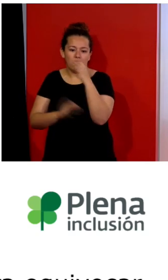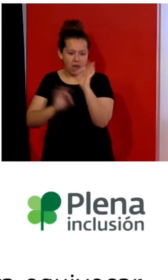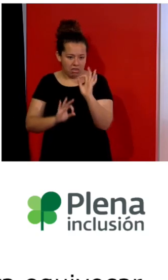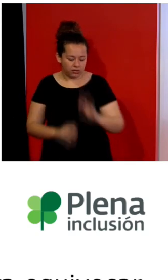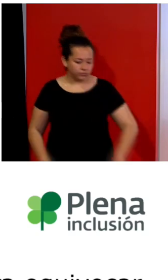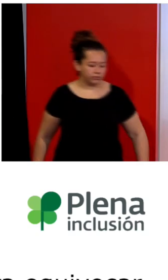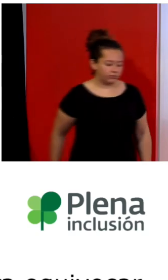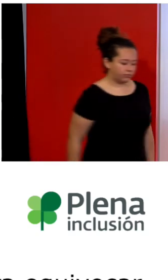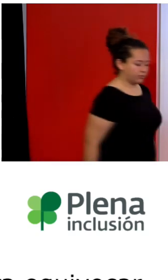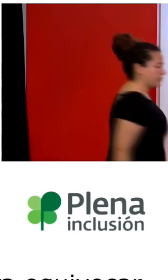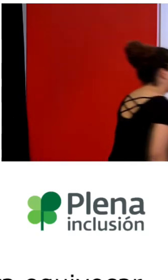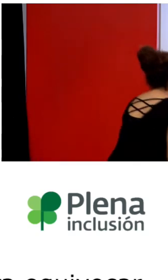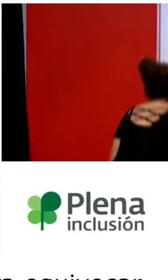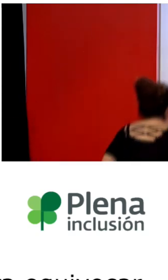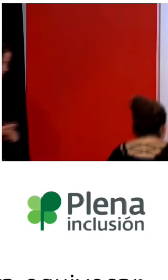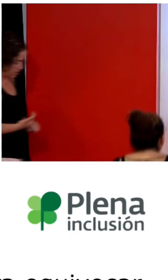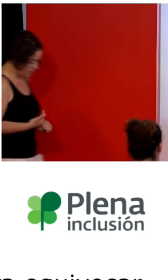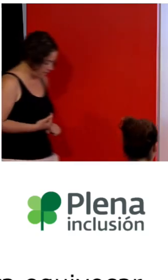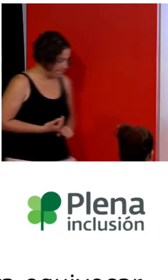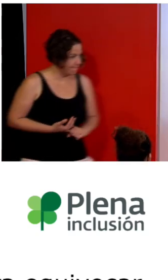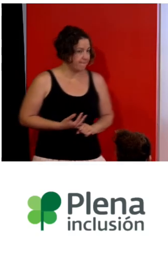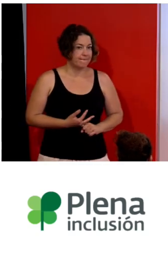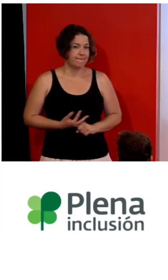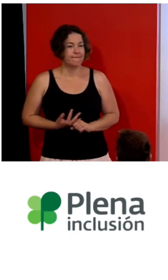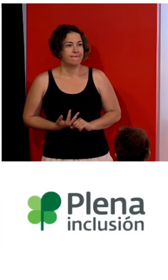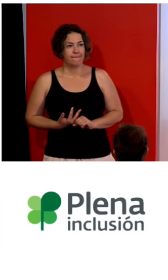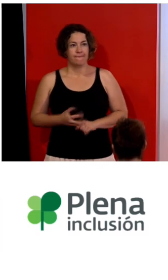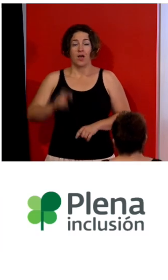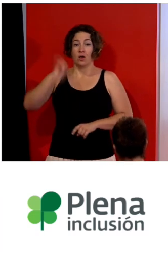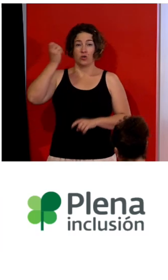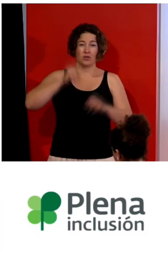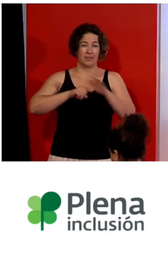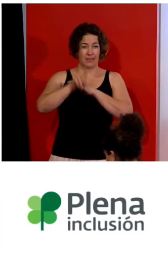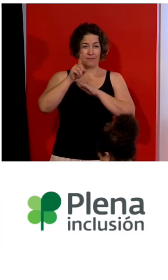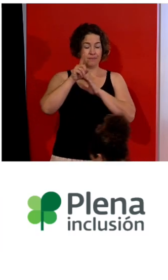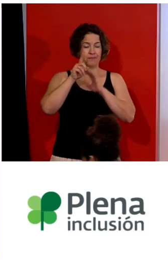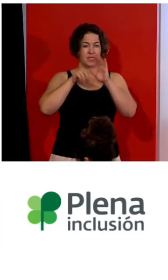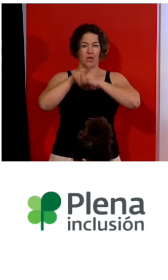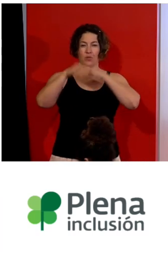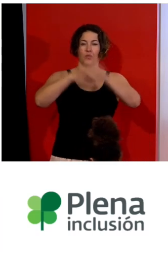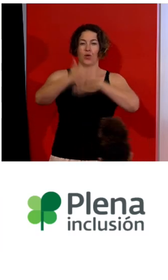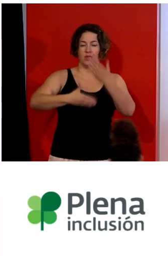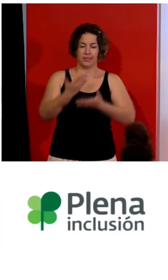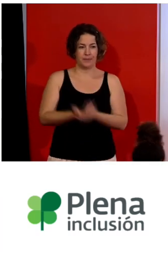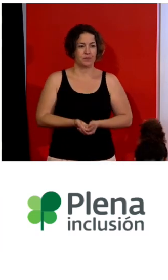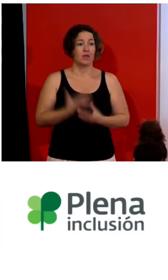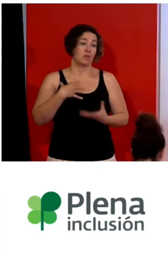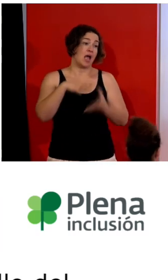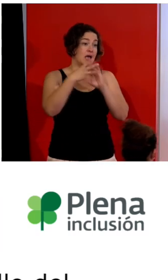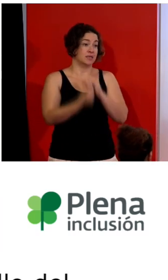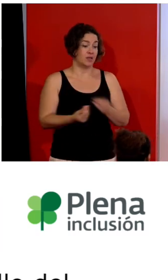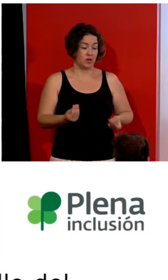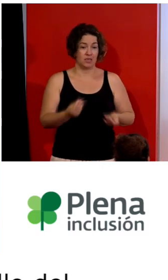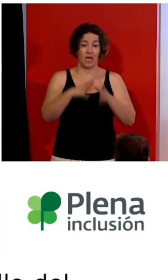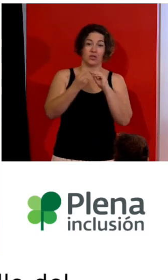En cuanto a otros temas del desarrollo del proceso, bueno, pues son las adaptaciones con las que nos